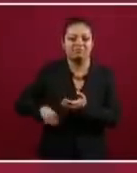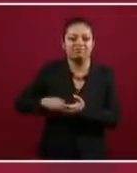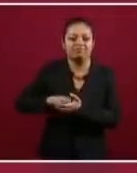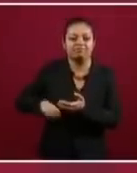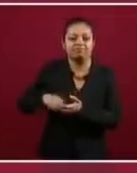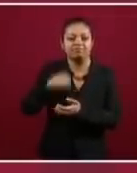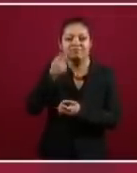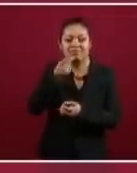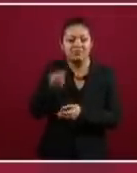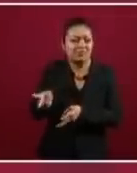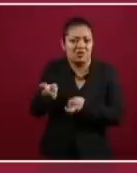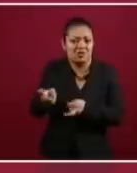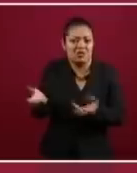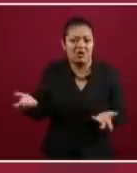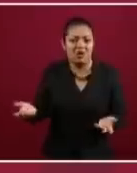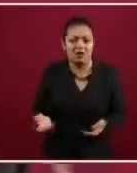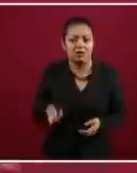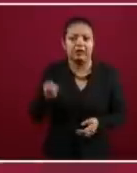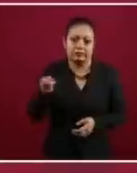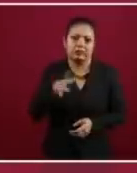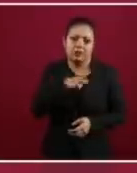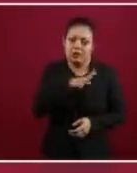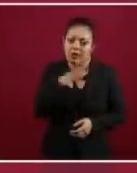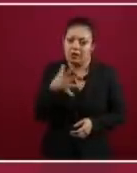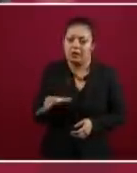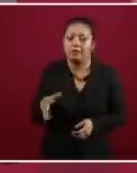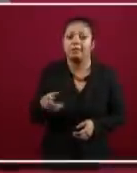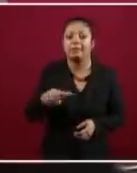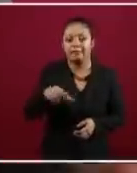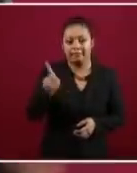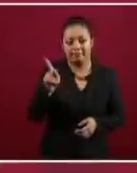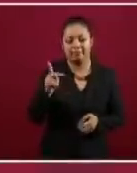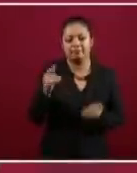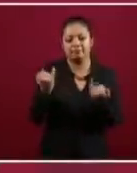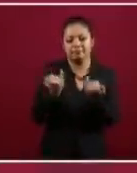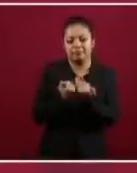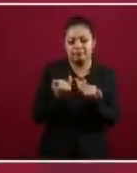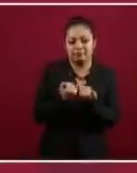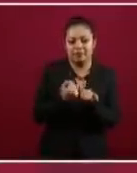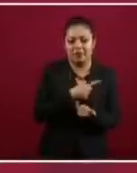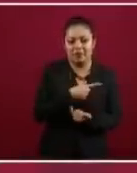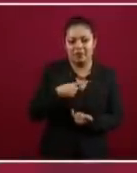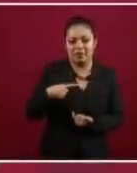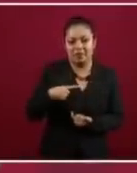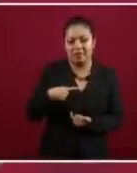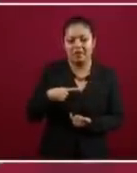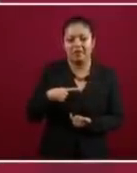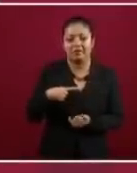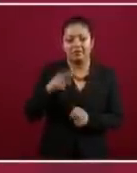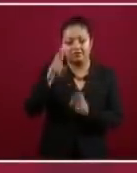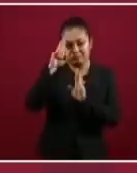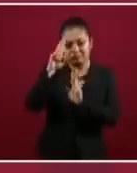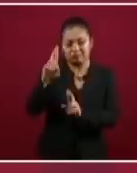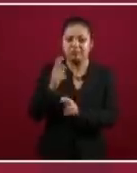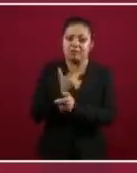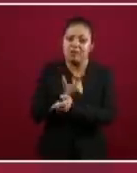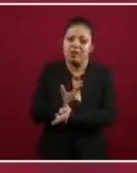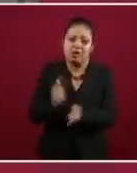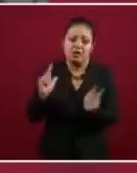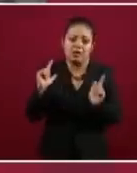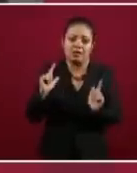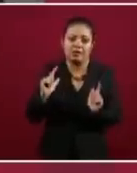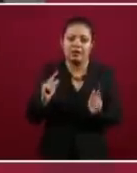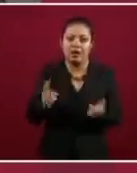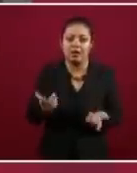Por eso es increíble, pero también hay que garantizar las libertades